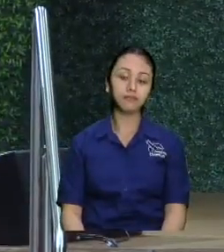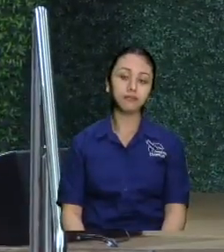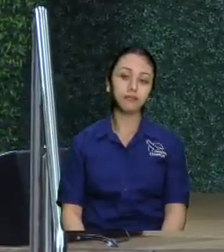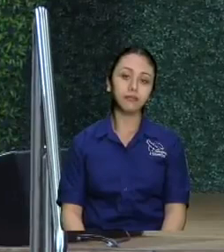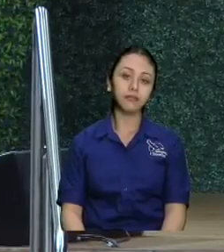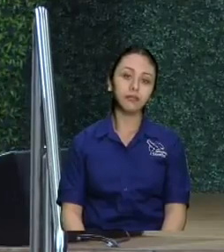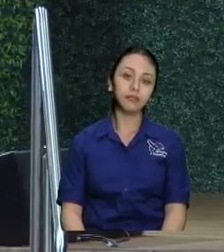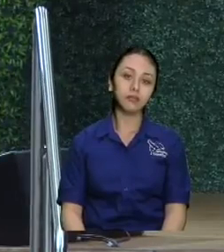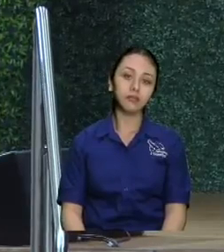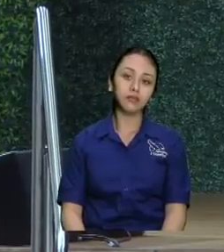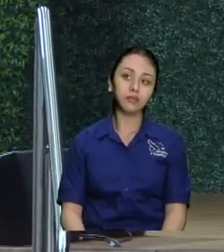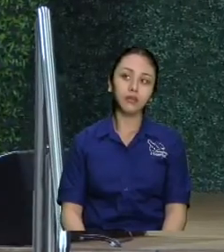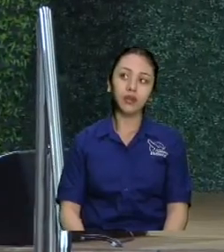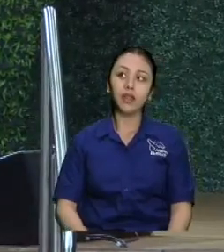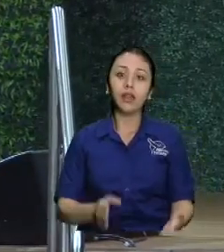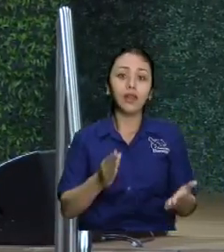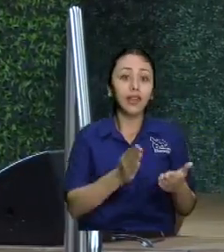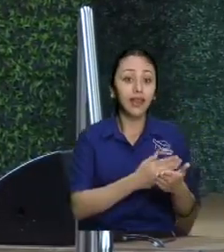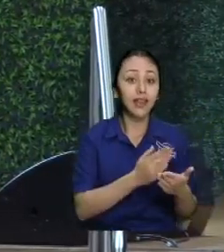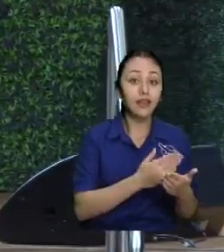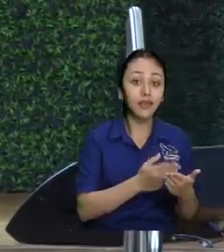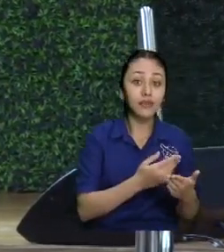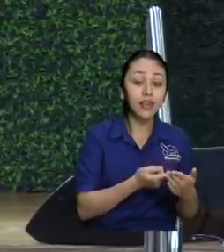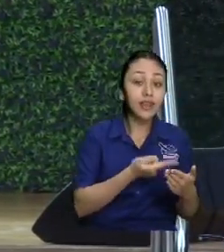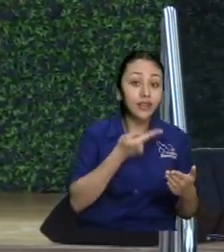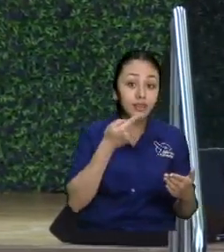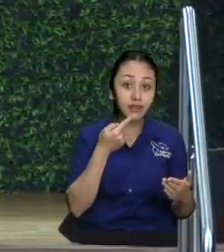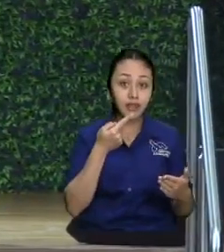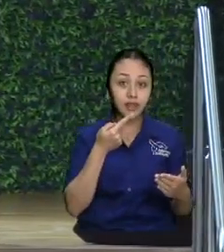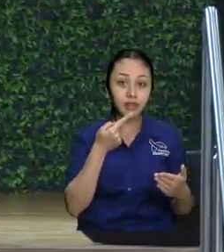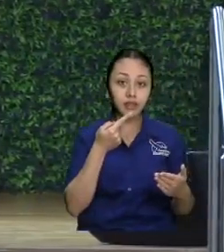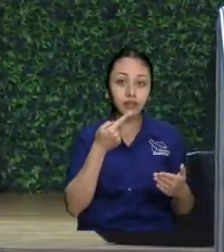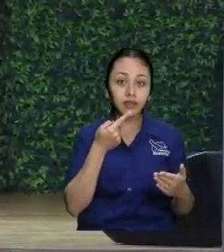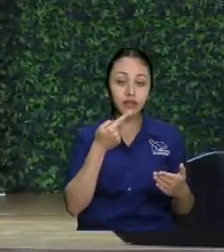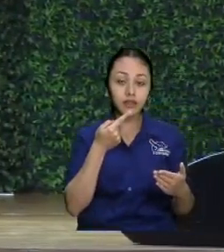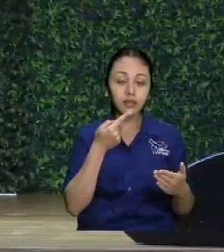¿No será por eso que la Biblia dice, airaos?